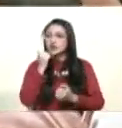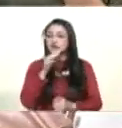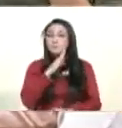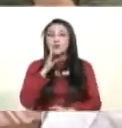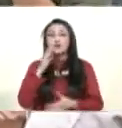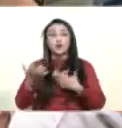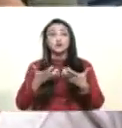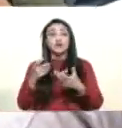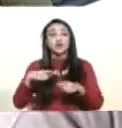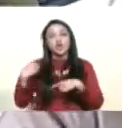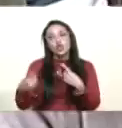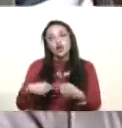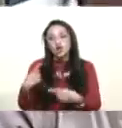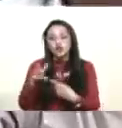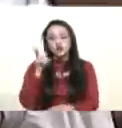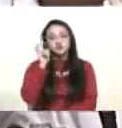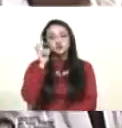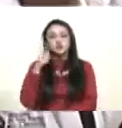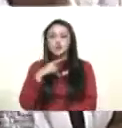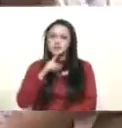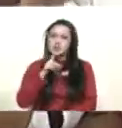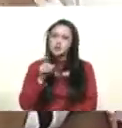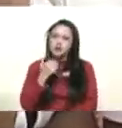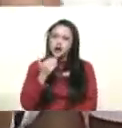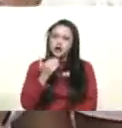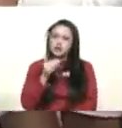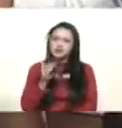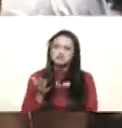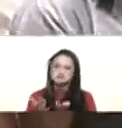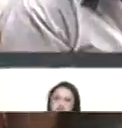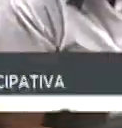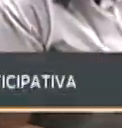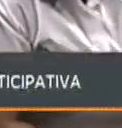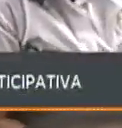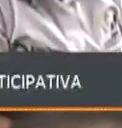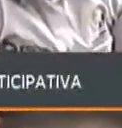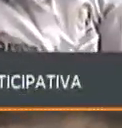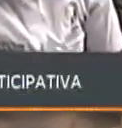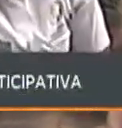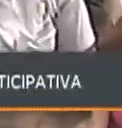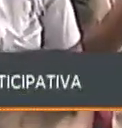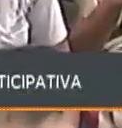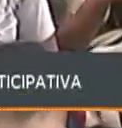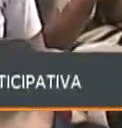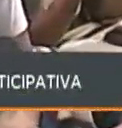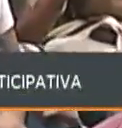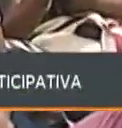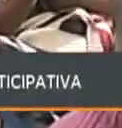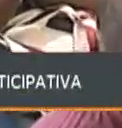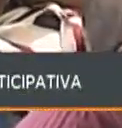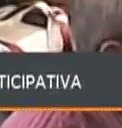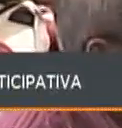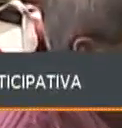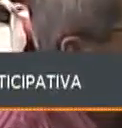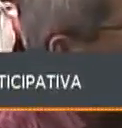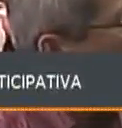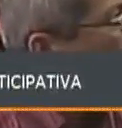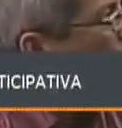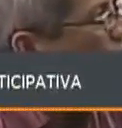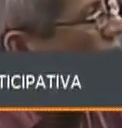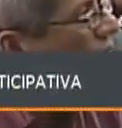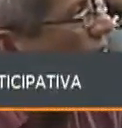días. Y cada vez que preguntaba a alguien de la institución me decían, no, es que esas madres cocineras están direccionadas por